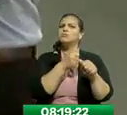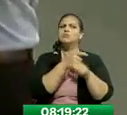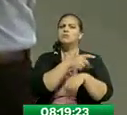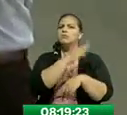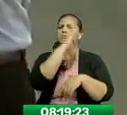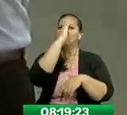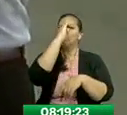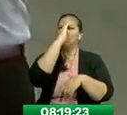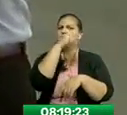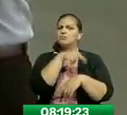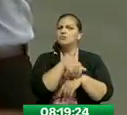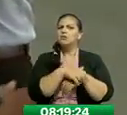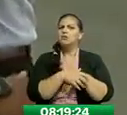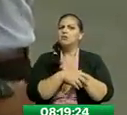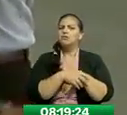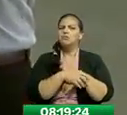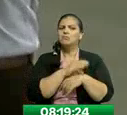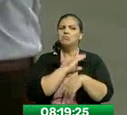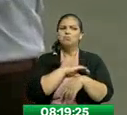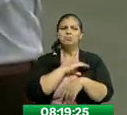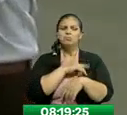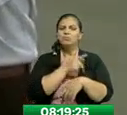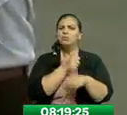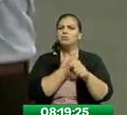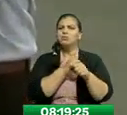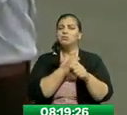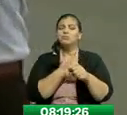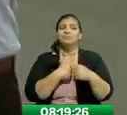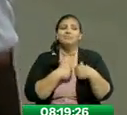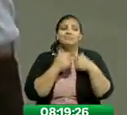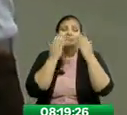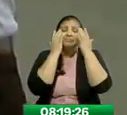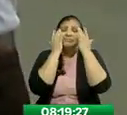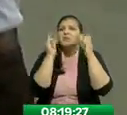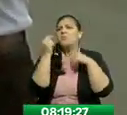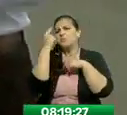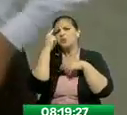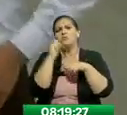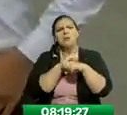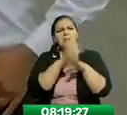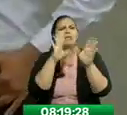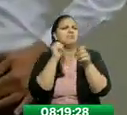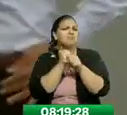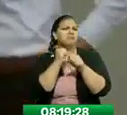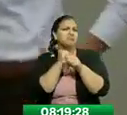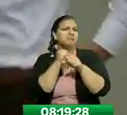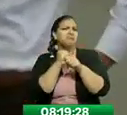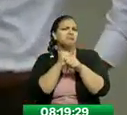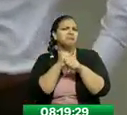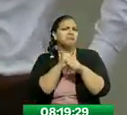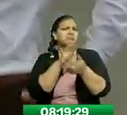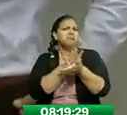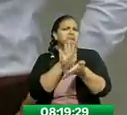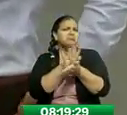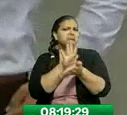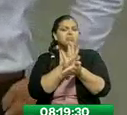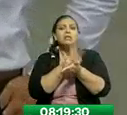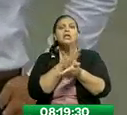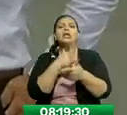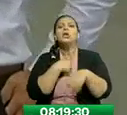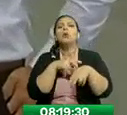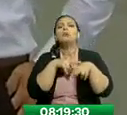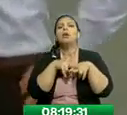porque plena mañanita, usted sabe que y es pleno día y atrás del UPC, la seguridad, pero de verdad